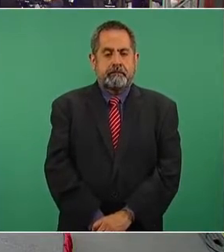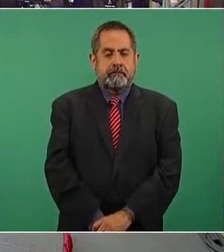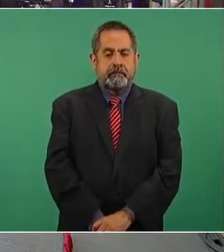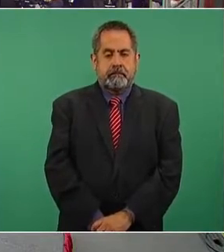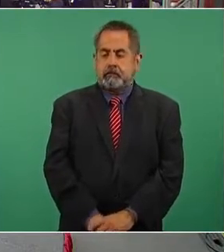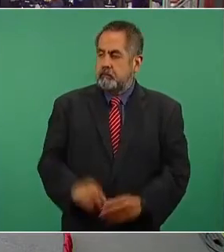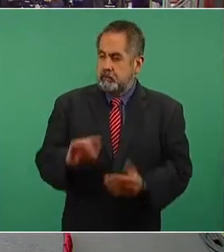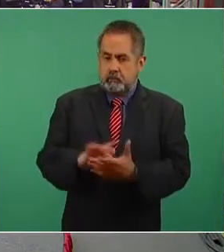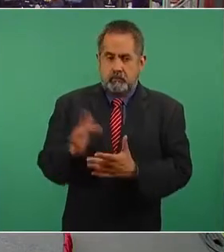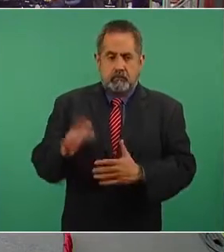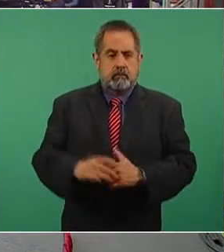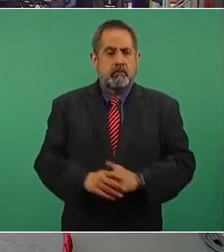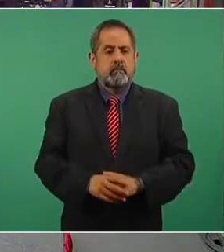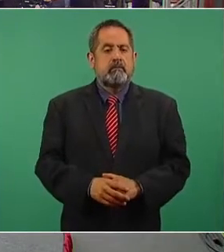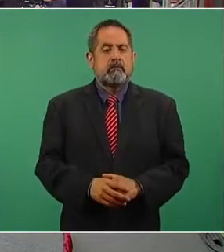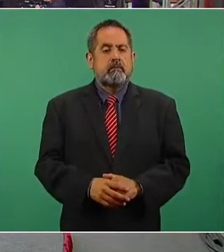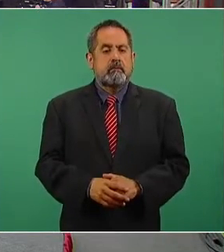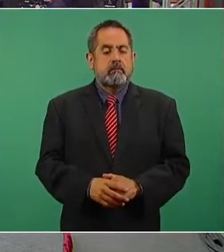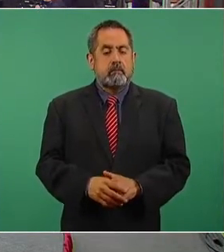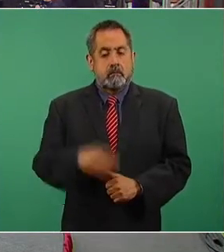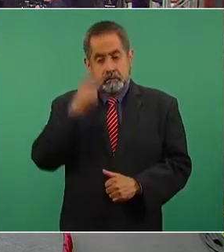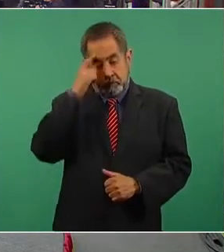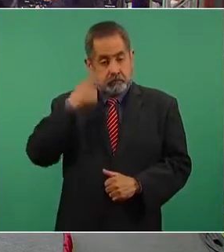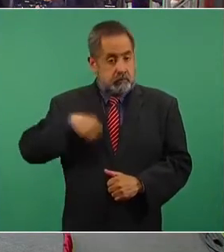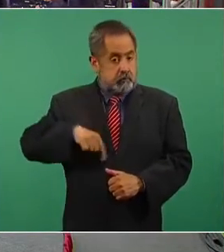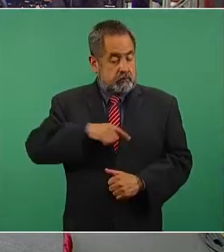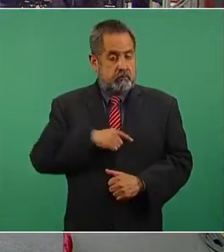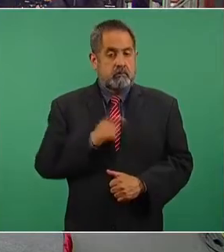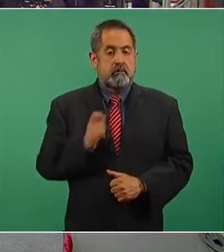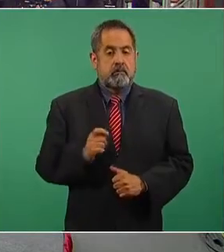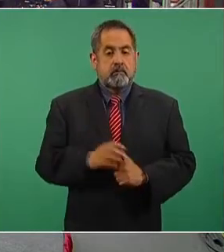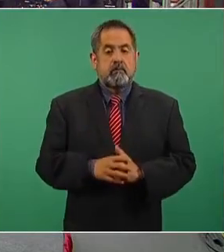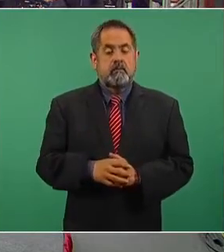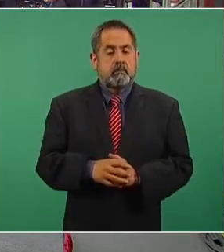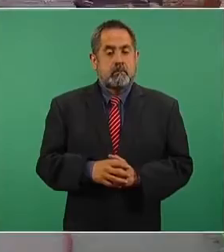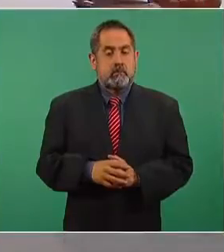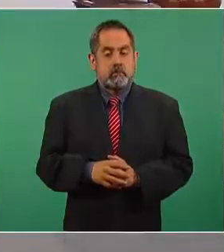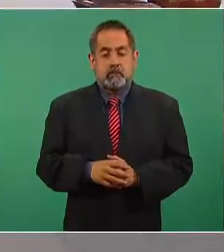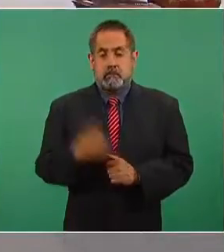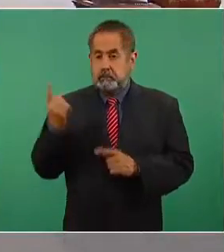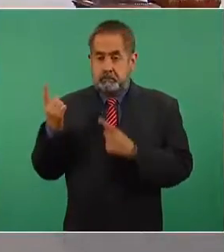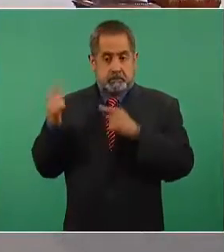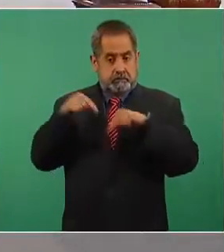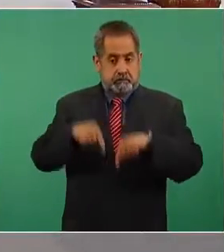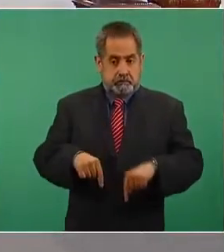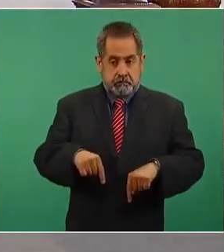Muchas gracias. Bueno, para nosotros primero estar acá presentes